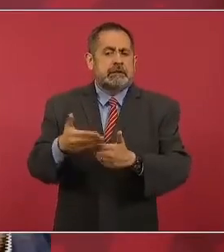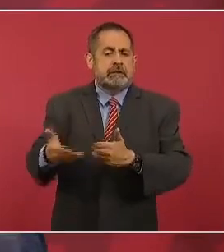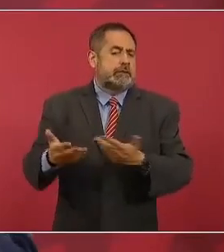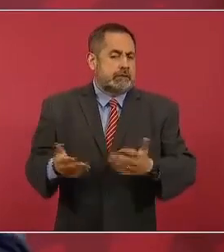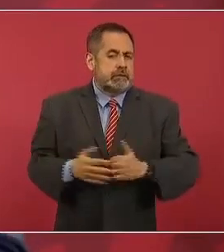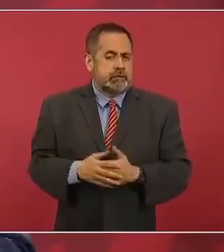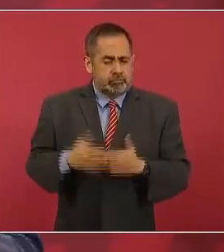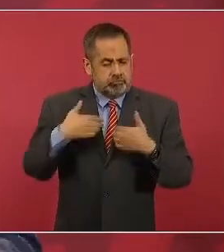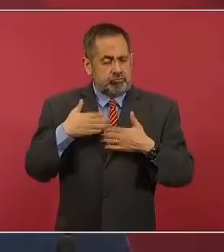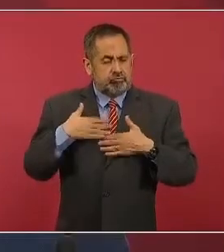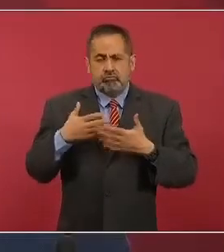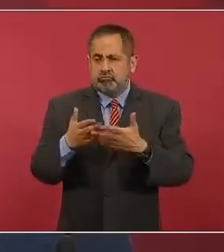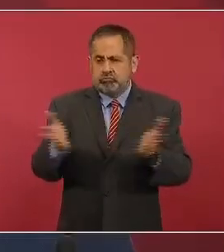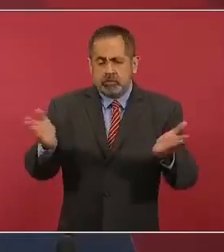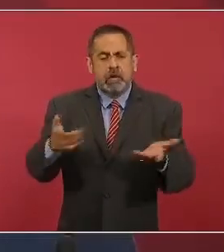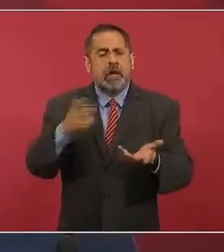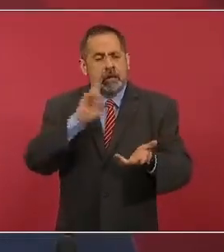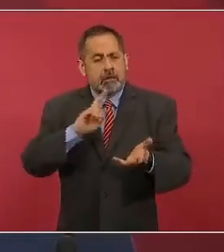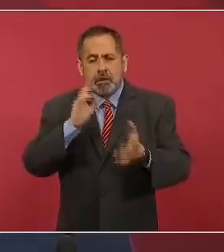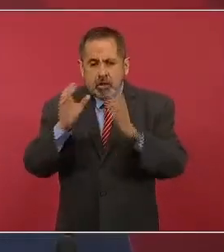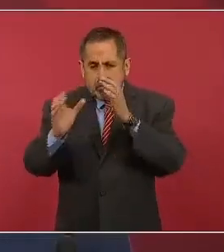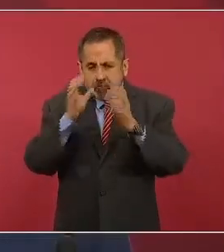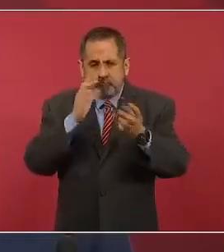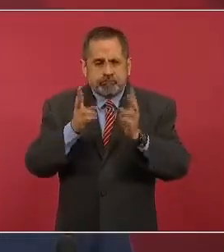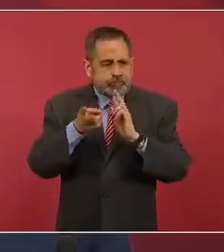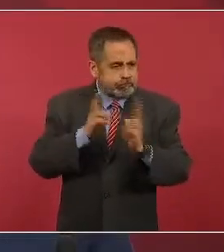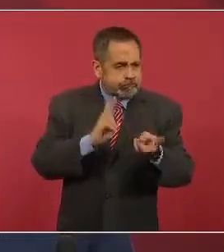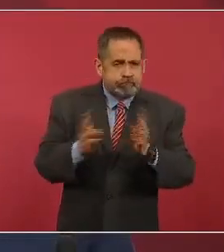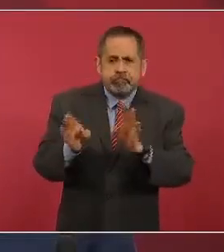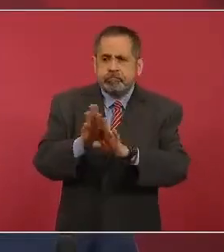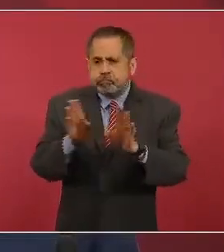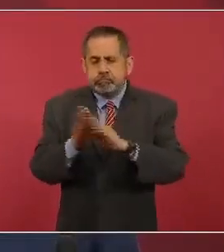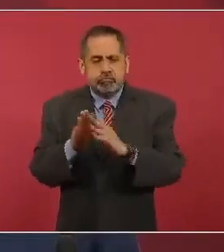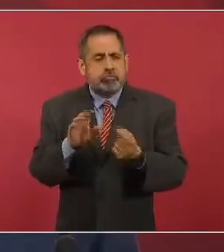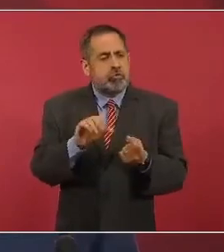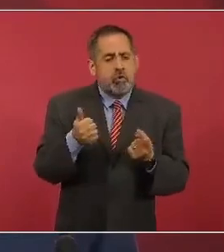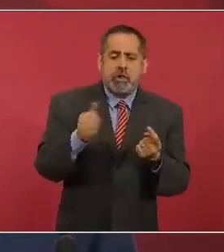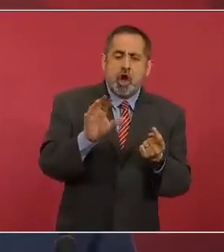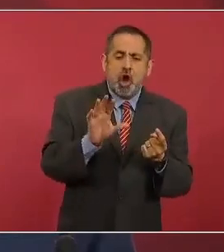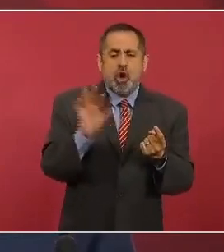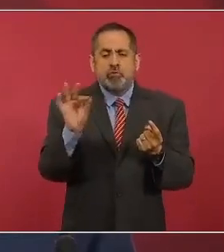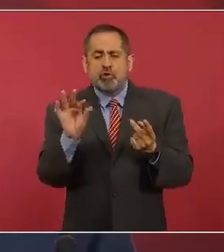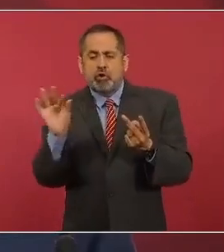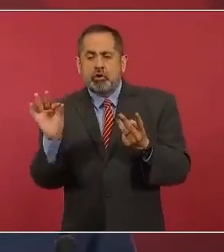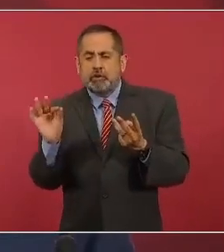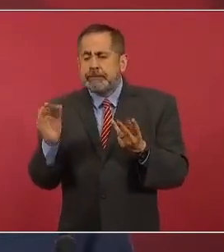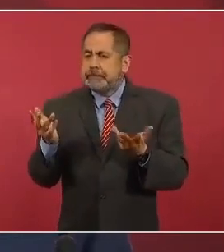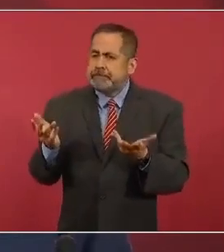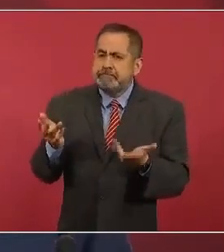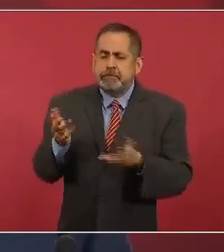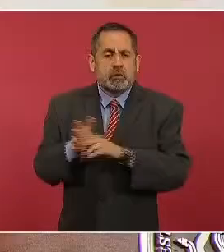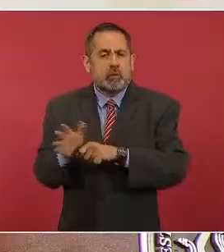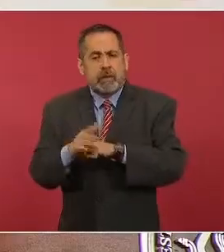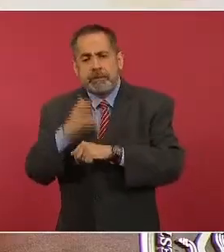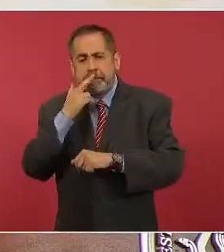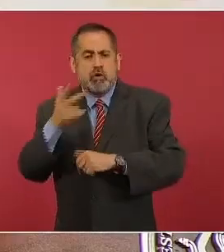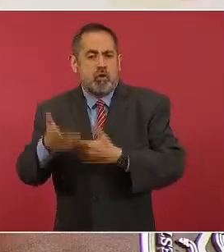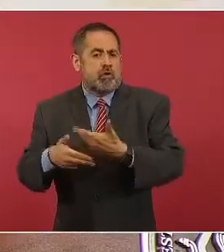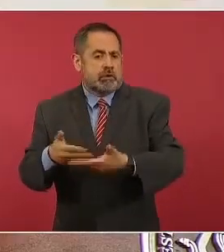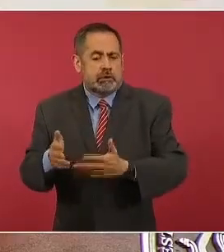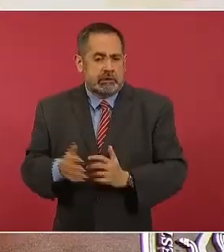Estamos abiertos a buscar opciones alternativas,